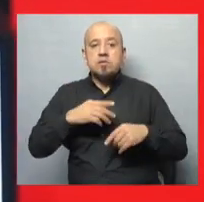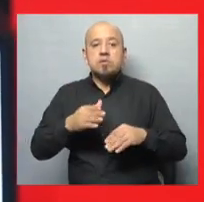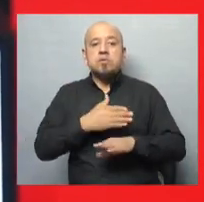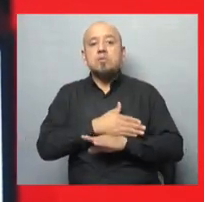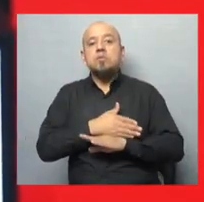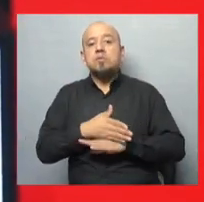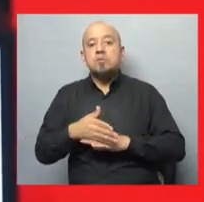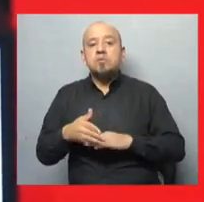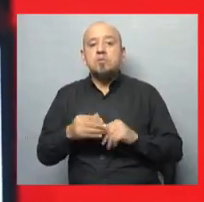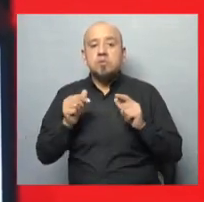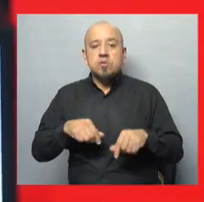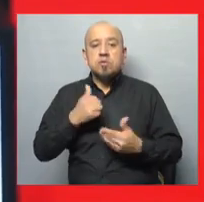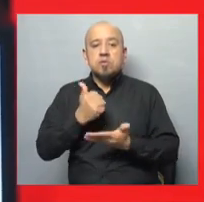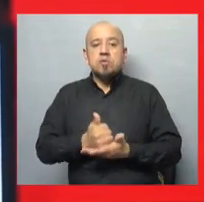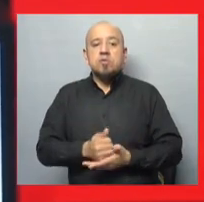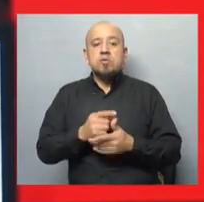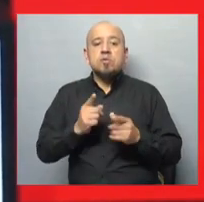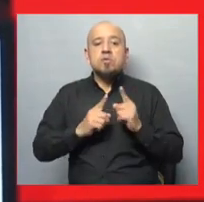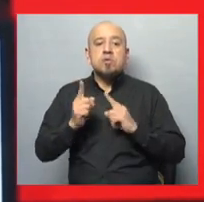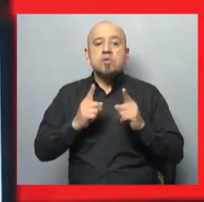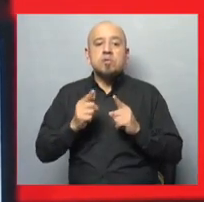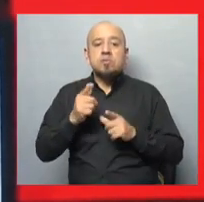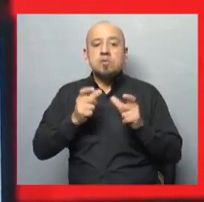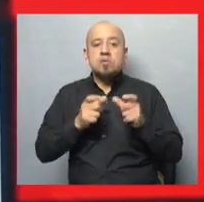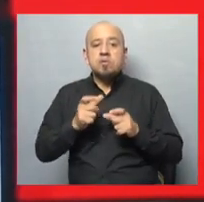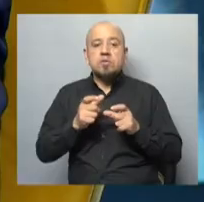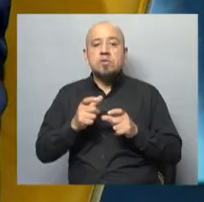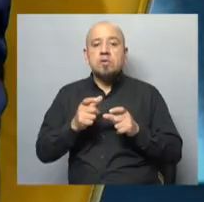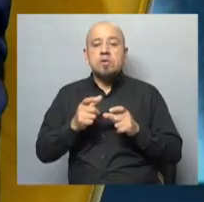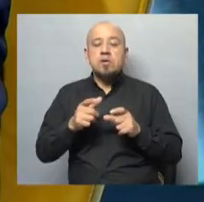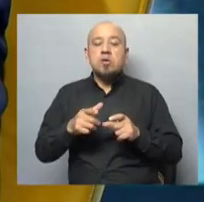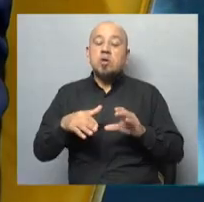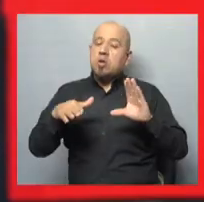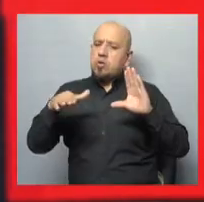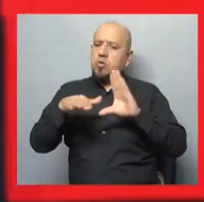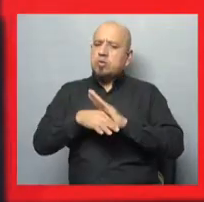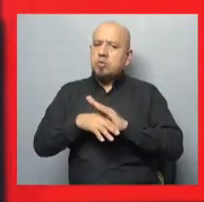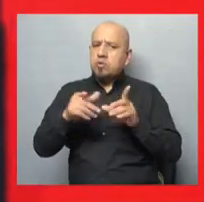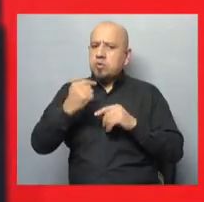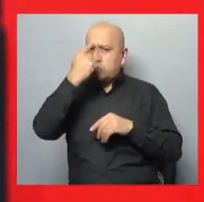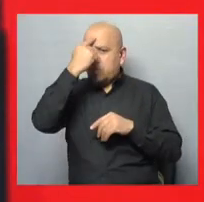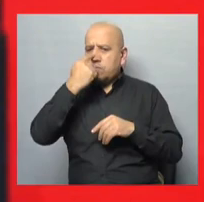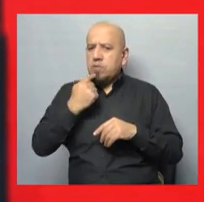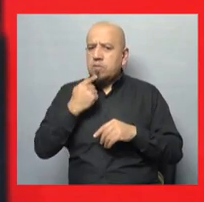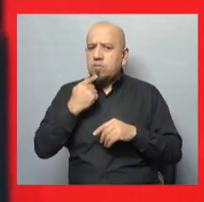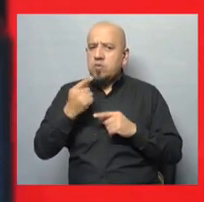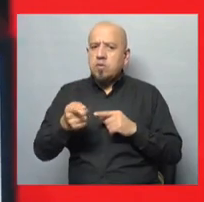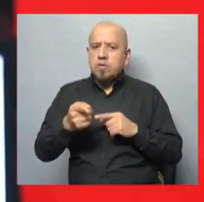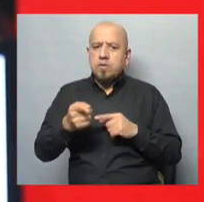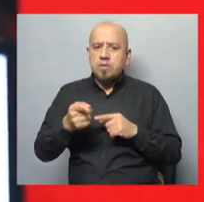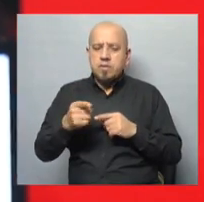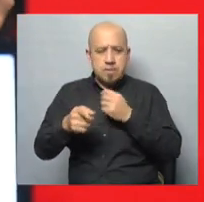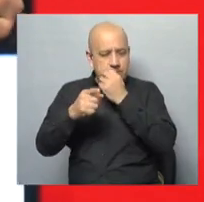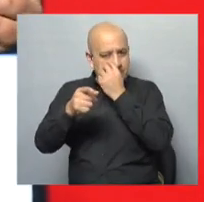tiro largo coincidían algún público y llegó a coincidir algunos espectadores habituales de